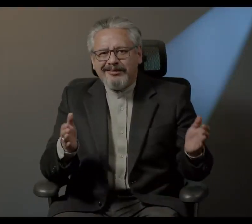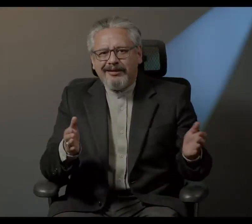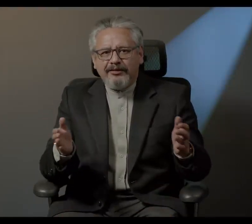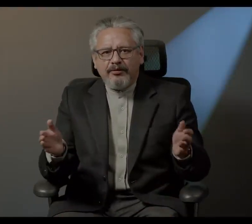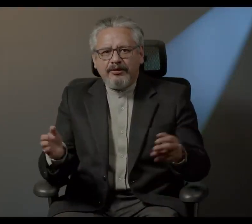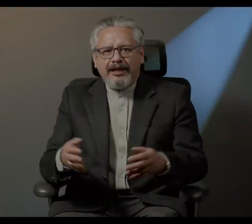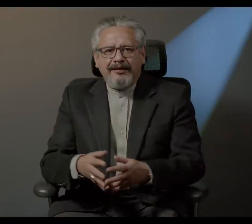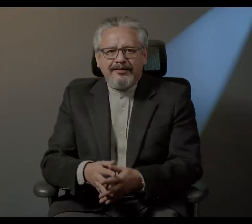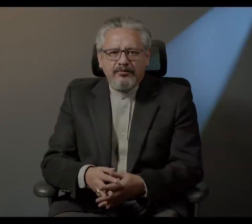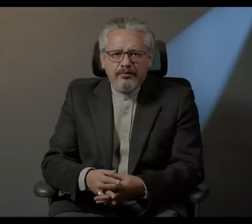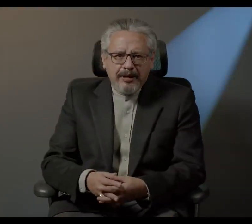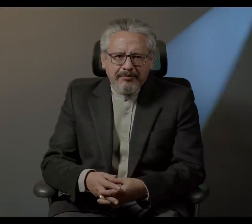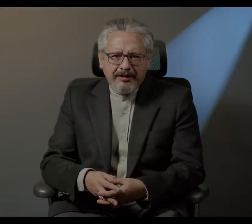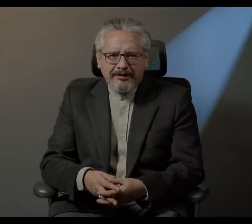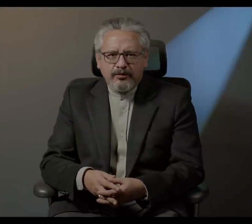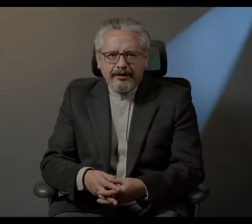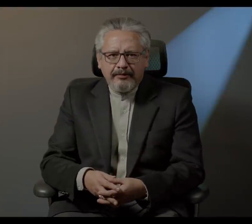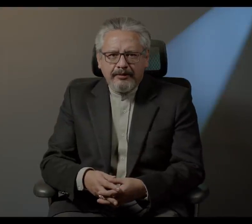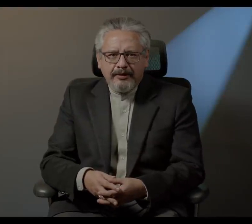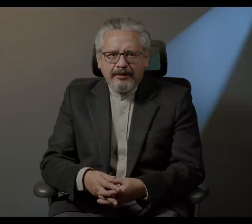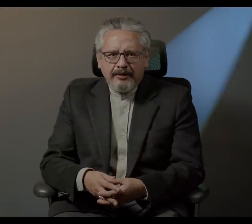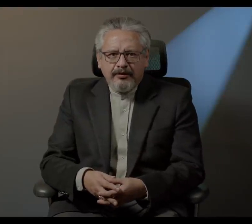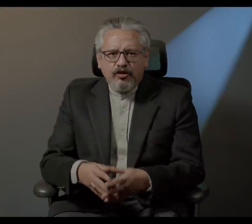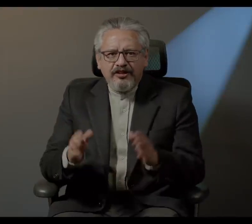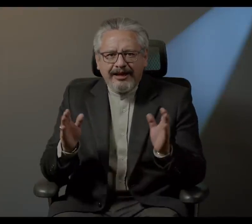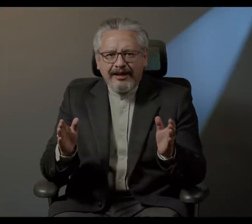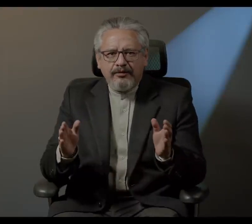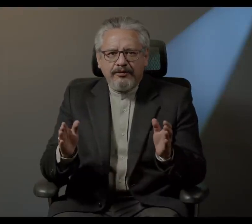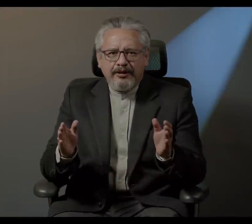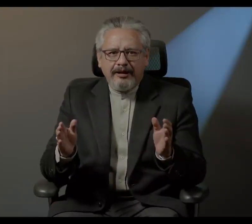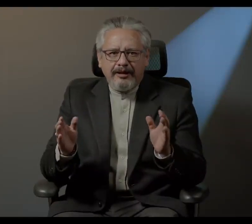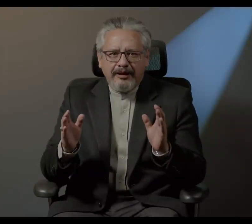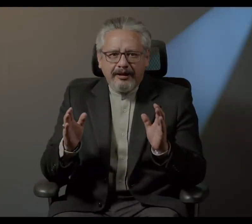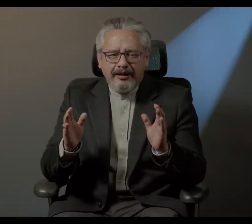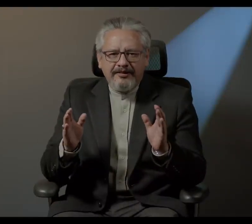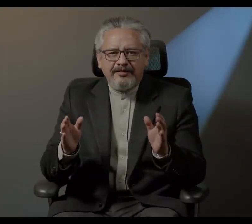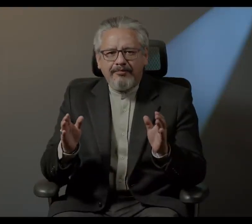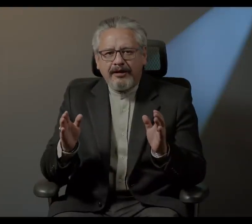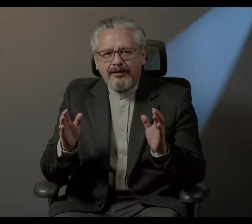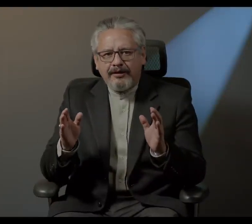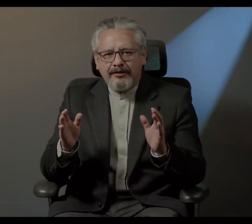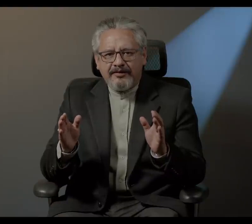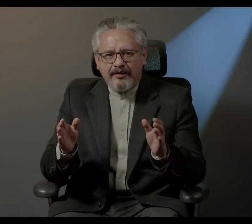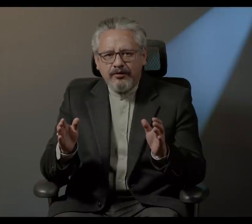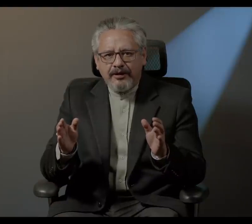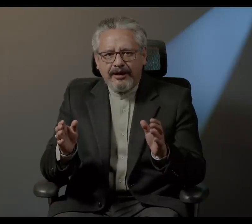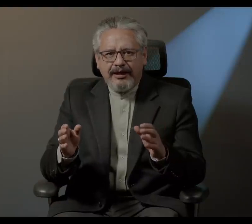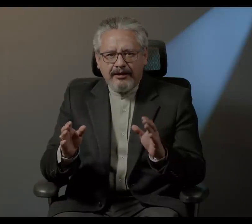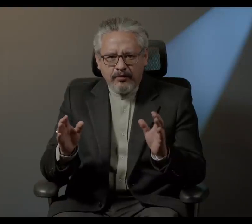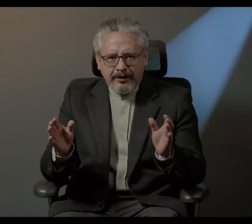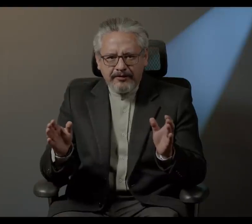venía diciendo ya desde su campaña electoral. Nos dejaron el sistema de